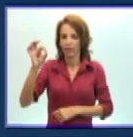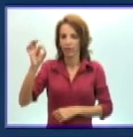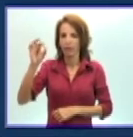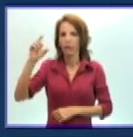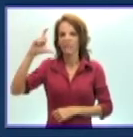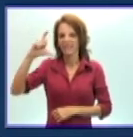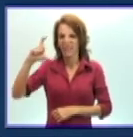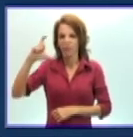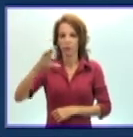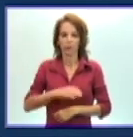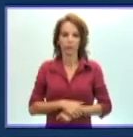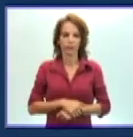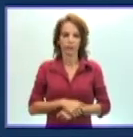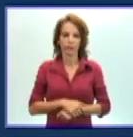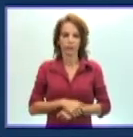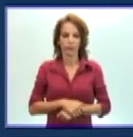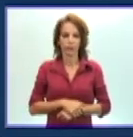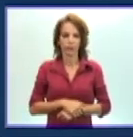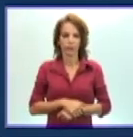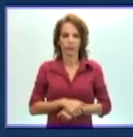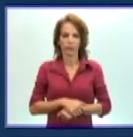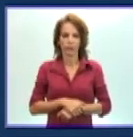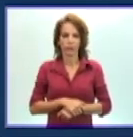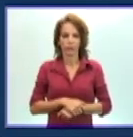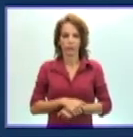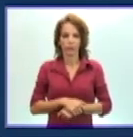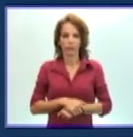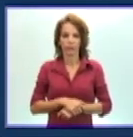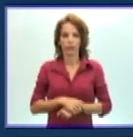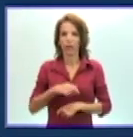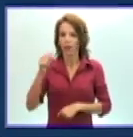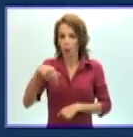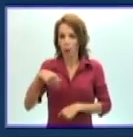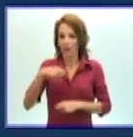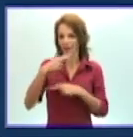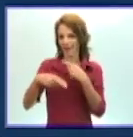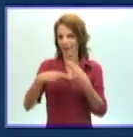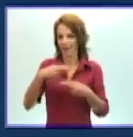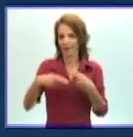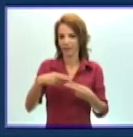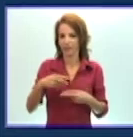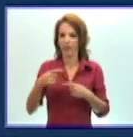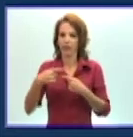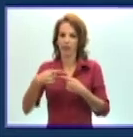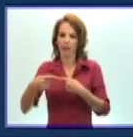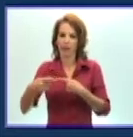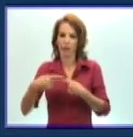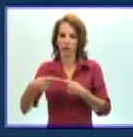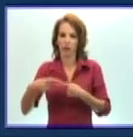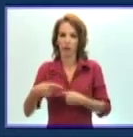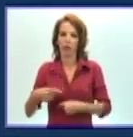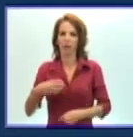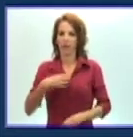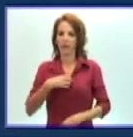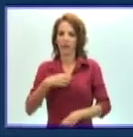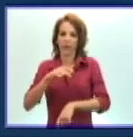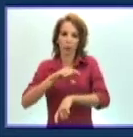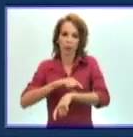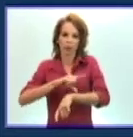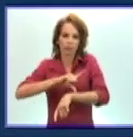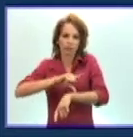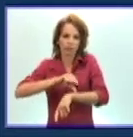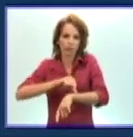Celsius. Ahora vamos a realizar la medición. Vamos a dar un tiempo para que ustedes realicen la